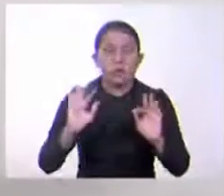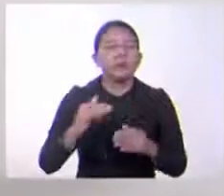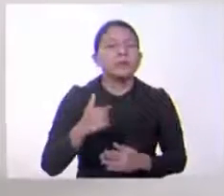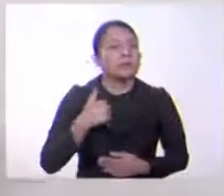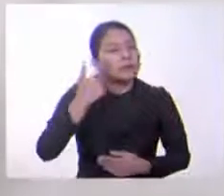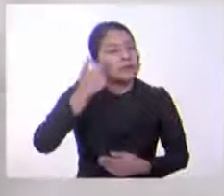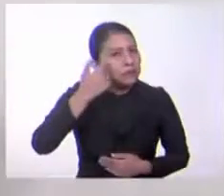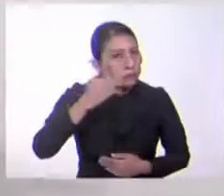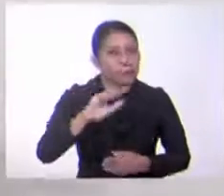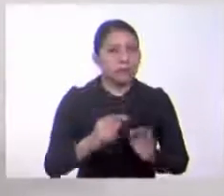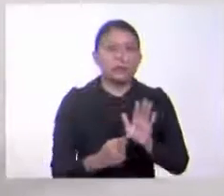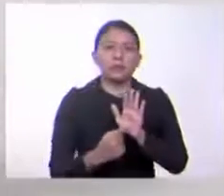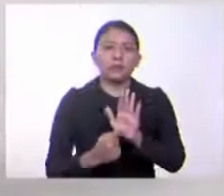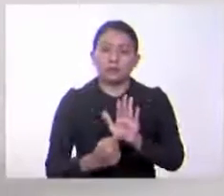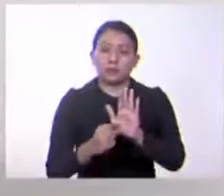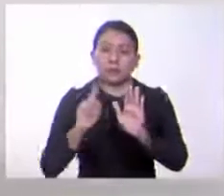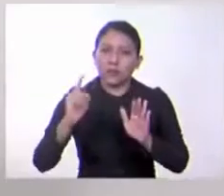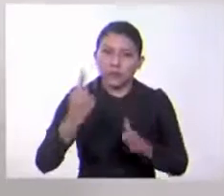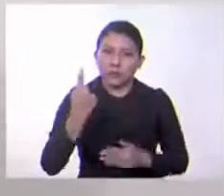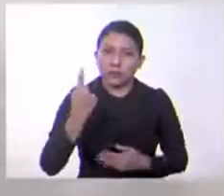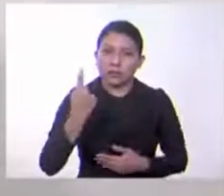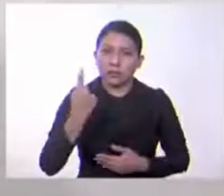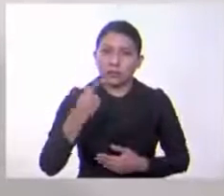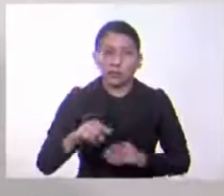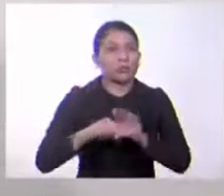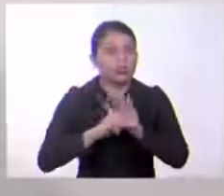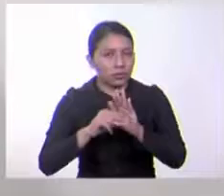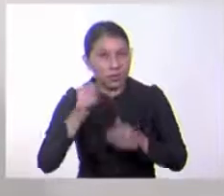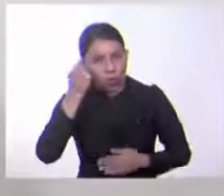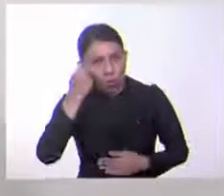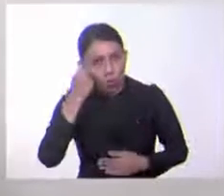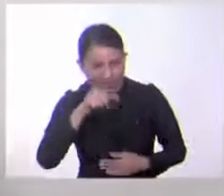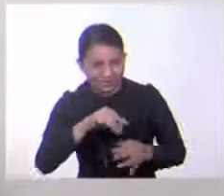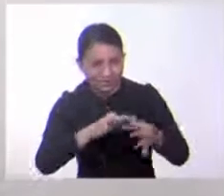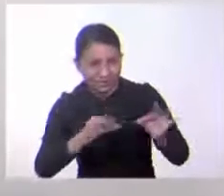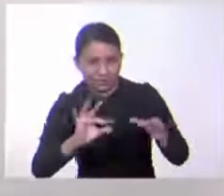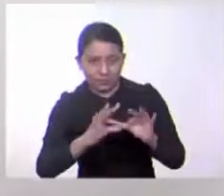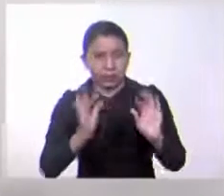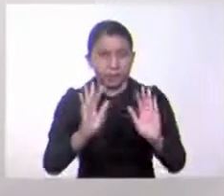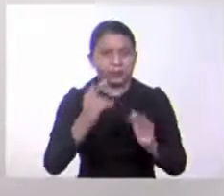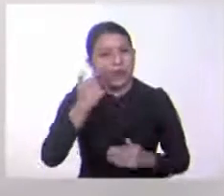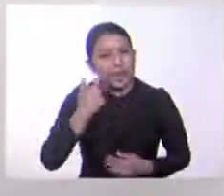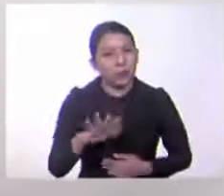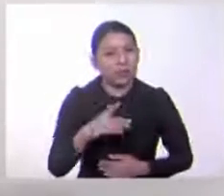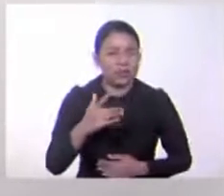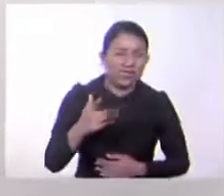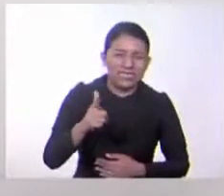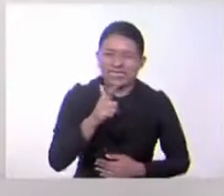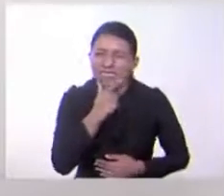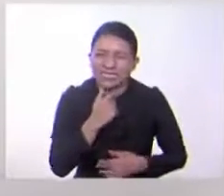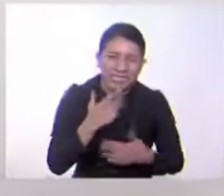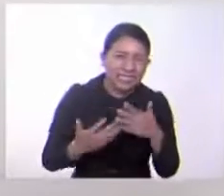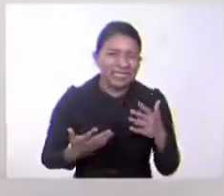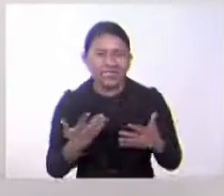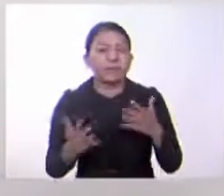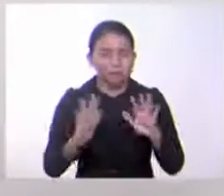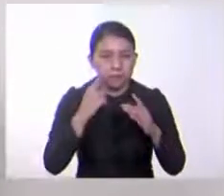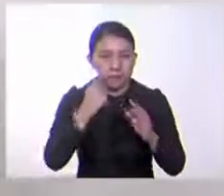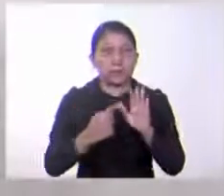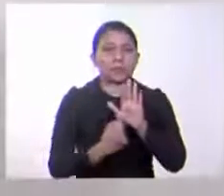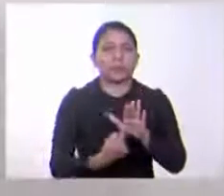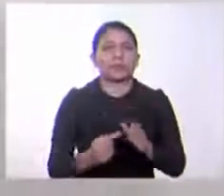un ejemplo para que nos sirva para comprender mejor lo que está ahí, porque creo que lo vamos a necesitar. De